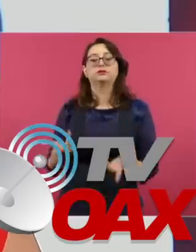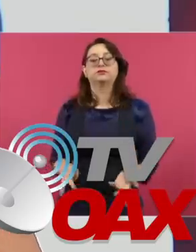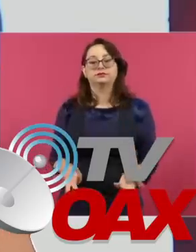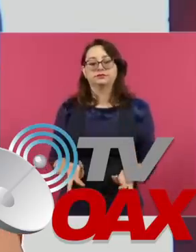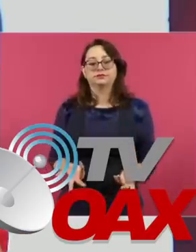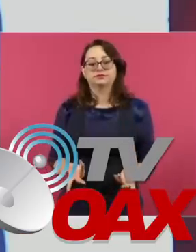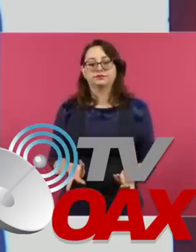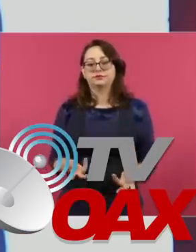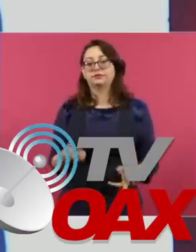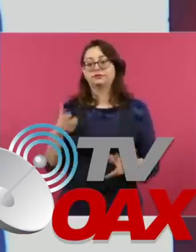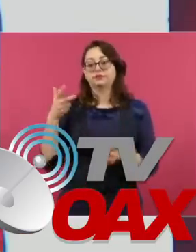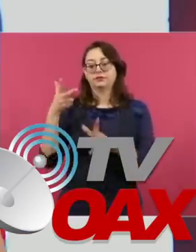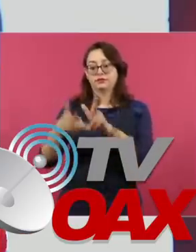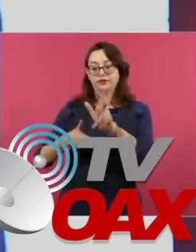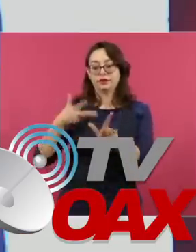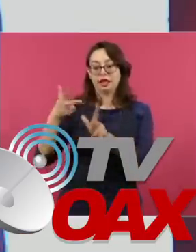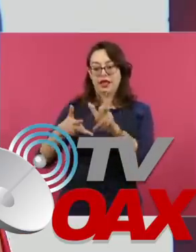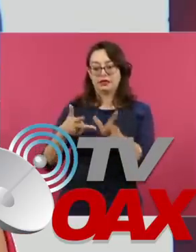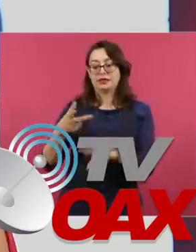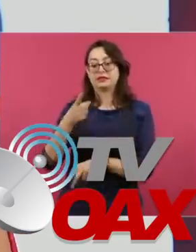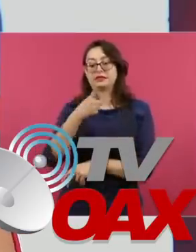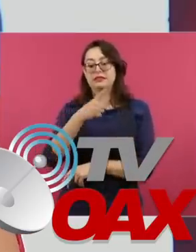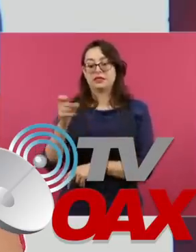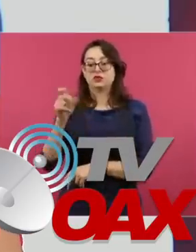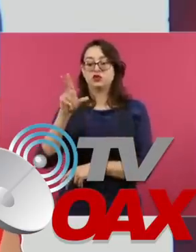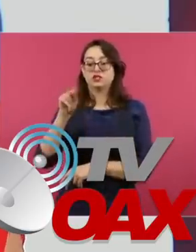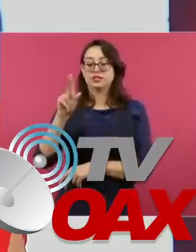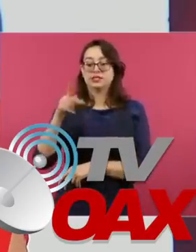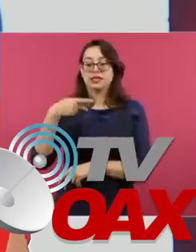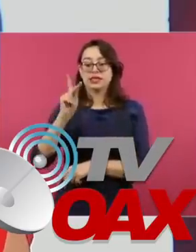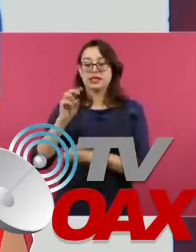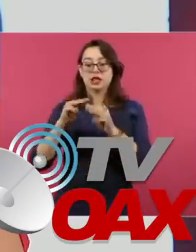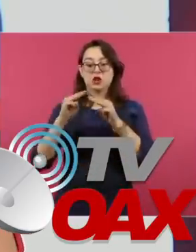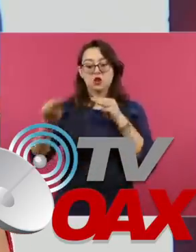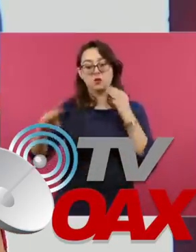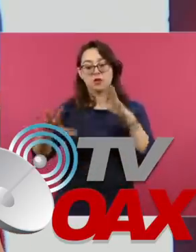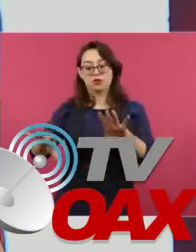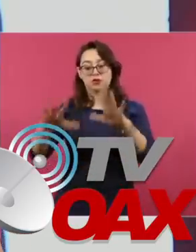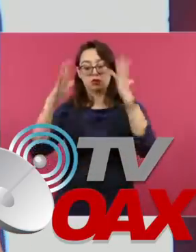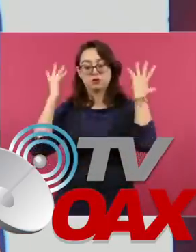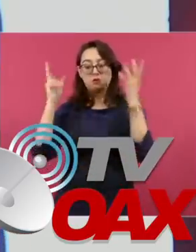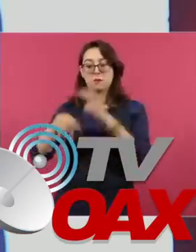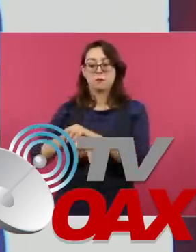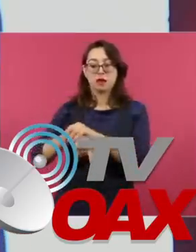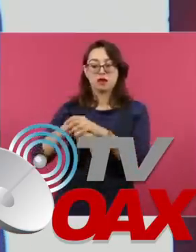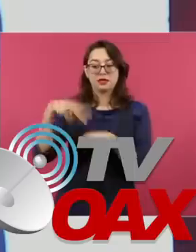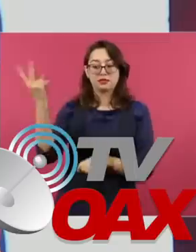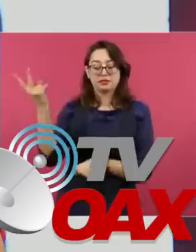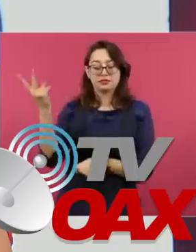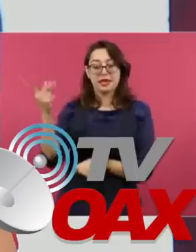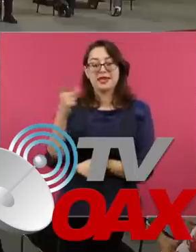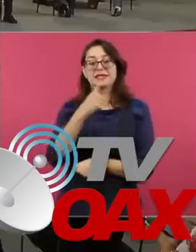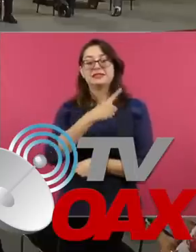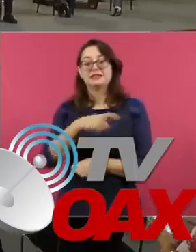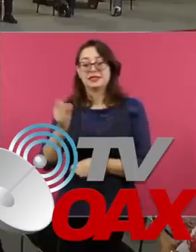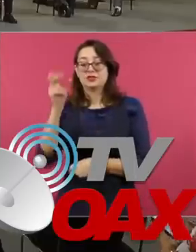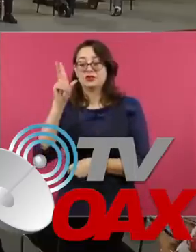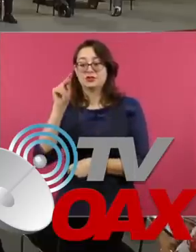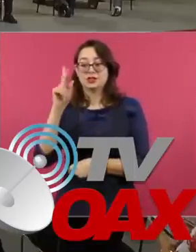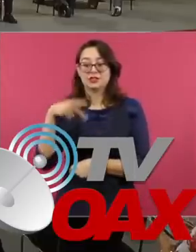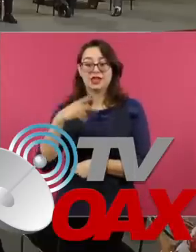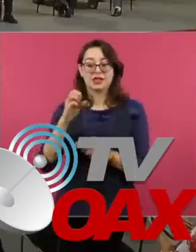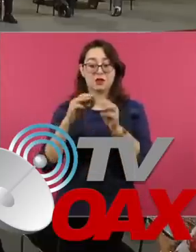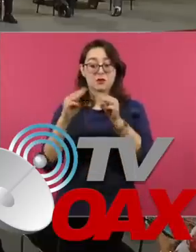No es lo mismo que el tren recorra a 180 kilómetros vacío a que ya vaya con su carga máxima, con todos